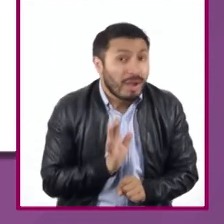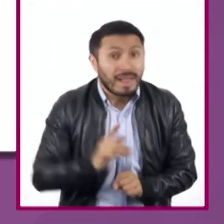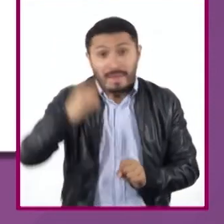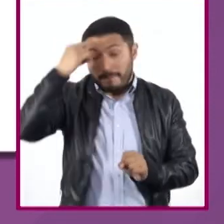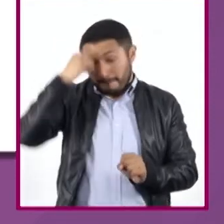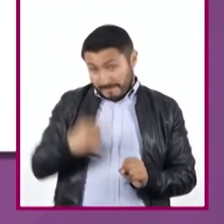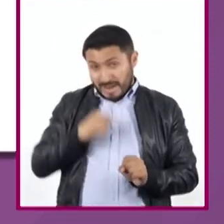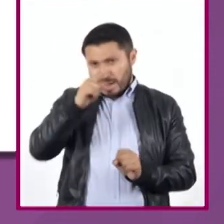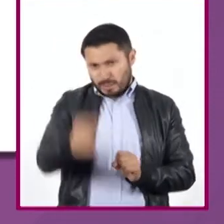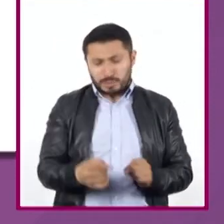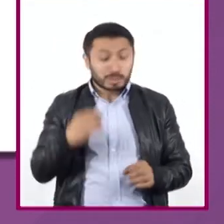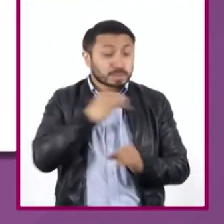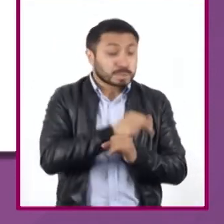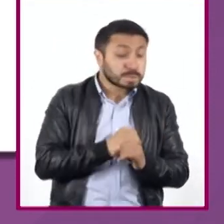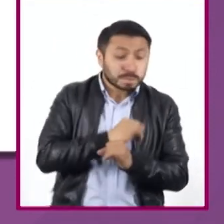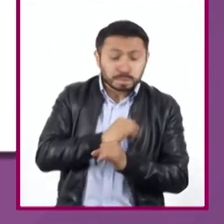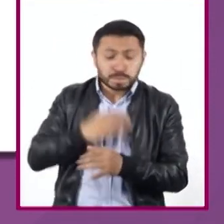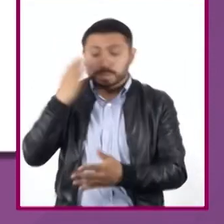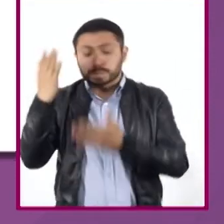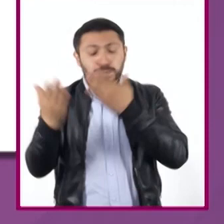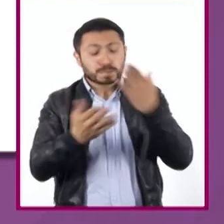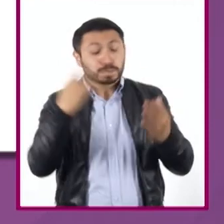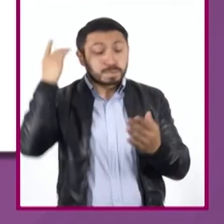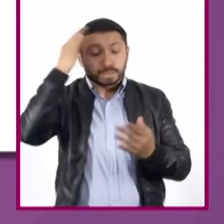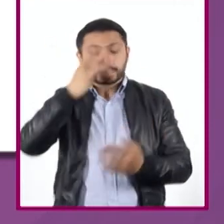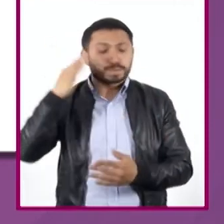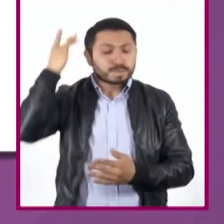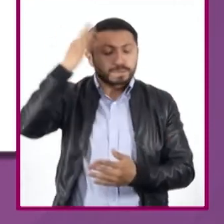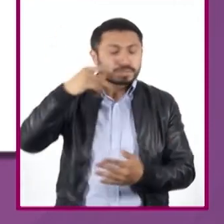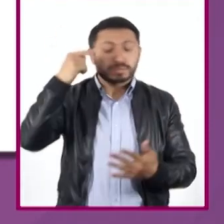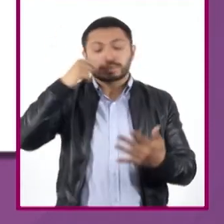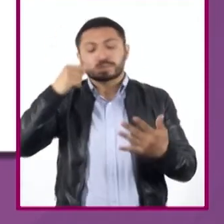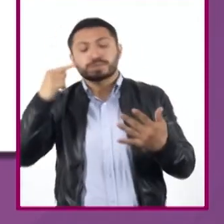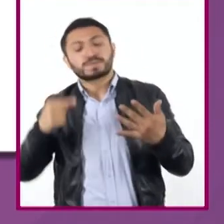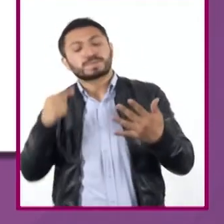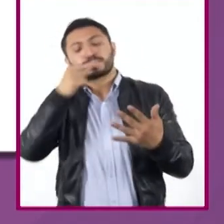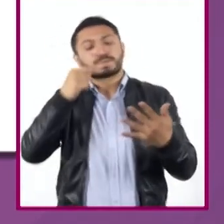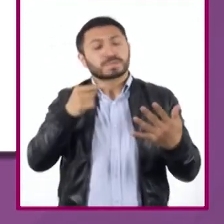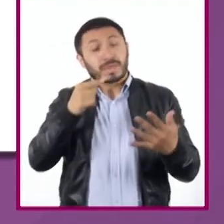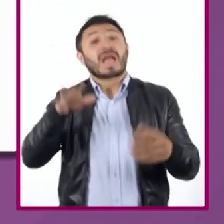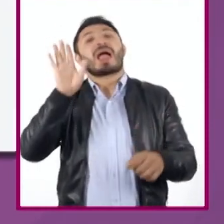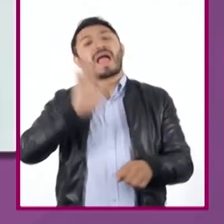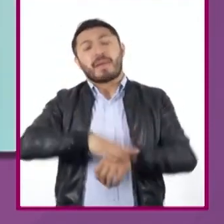más estudies tus posibilidades, más seguridad tendrás al tomar tu decisión.